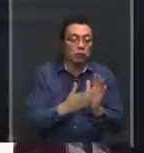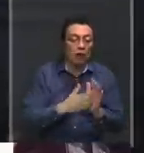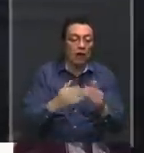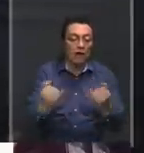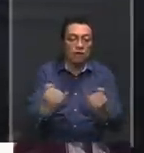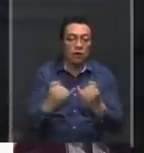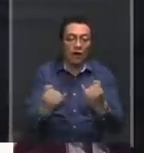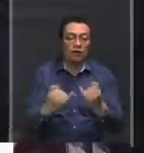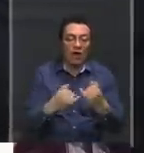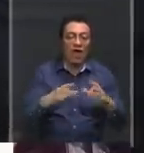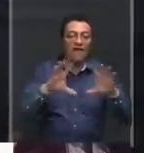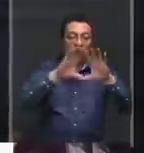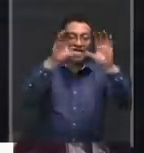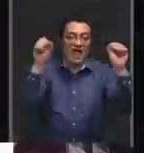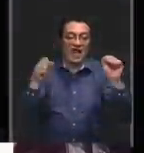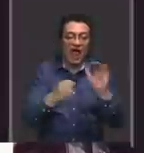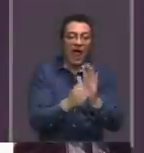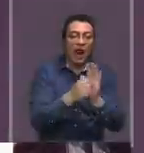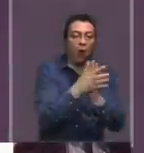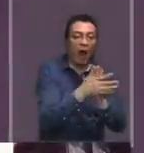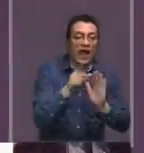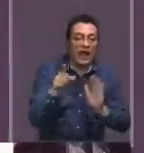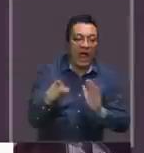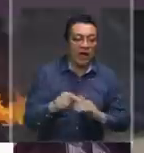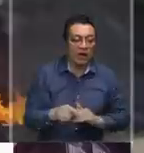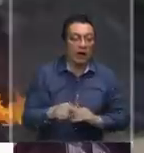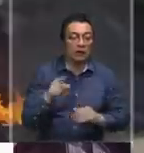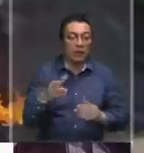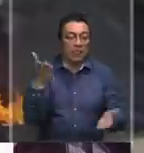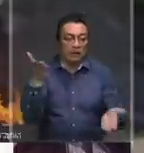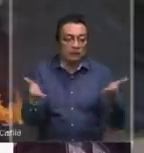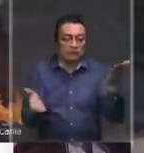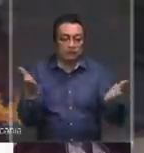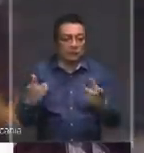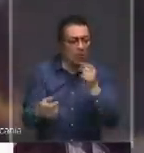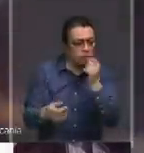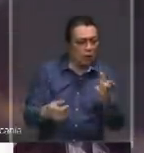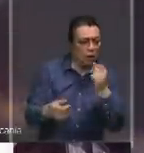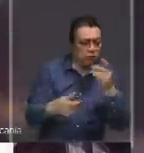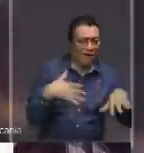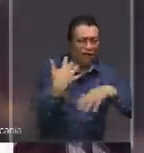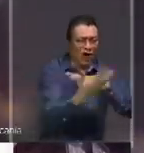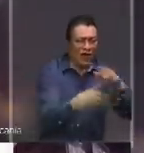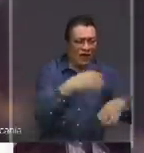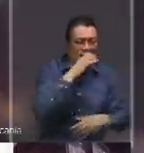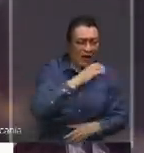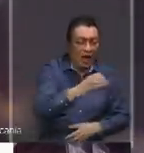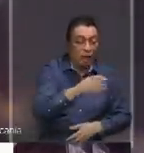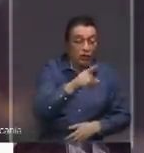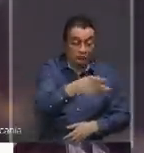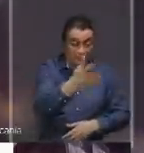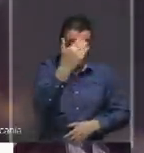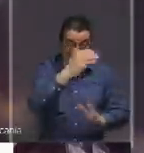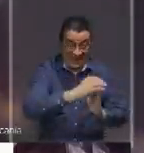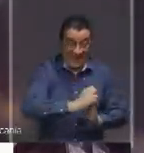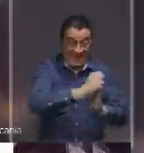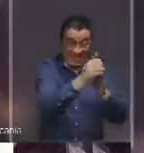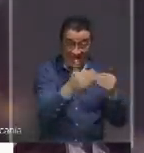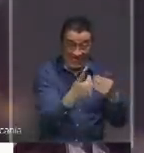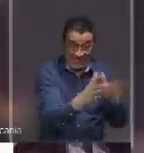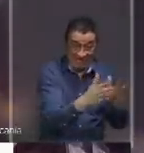la Fiscalía Regional de la Araucanía, quienes compararon las denuncias por violencia rural del periodo en que el líder de la CAM seguía